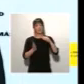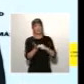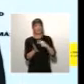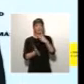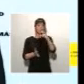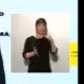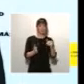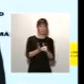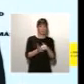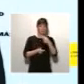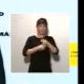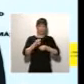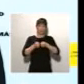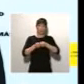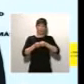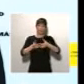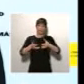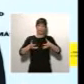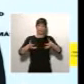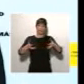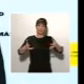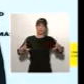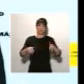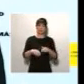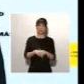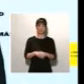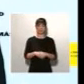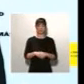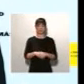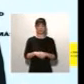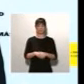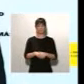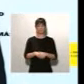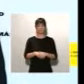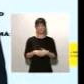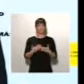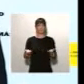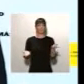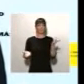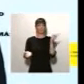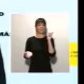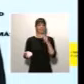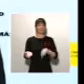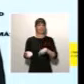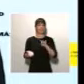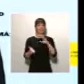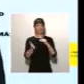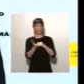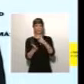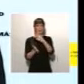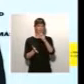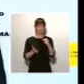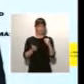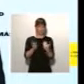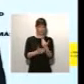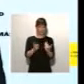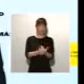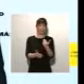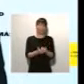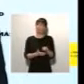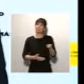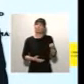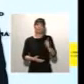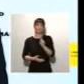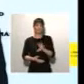En este momento sabemos que esta cifra es similar a la que tienen los países de nuestro